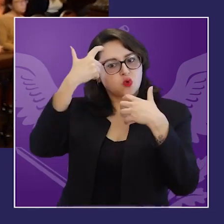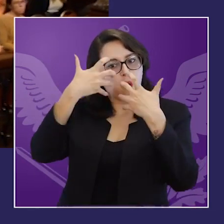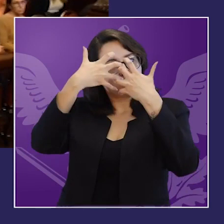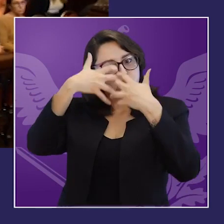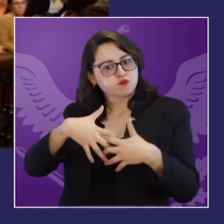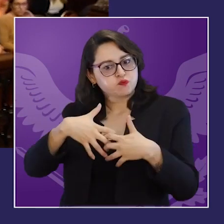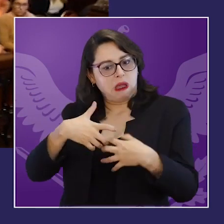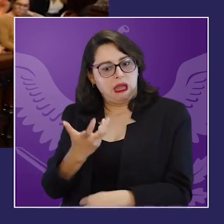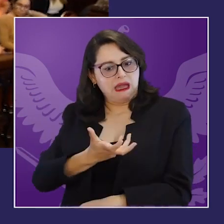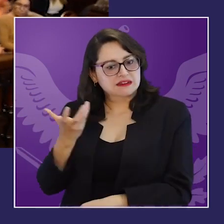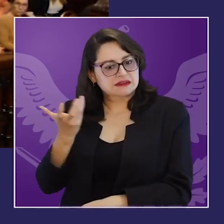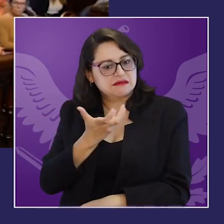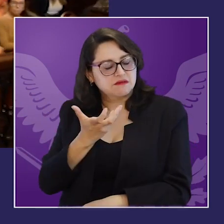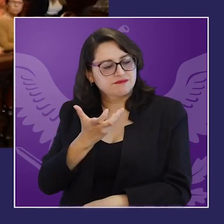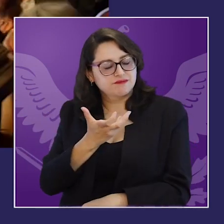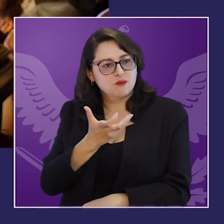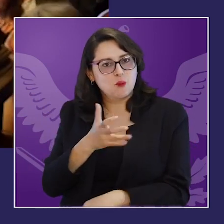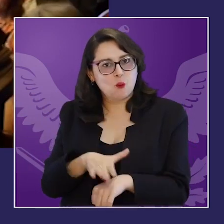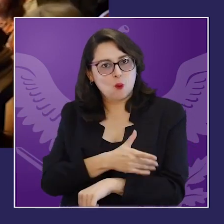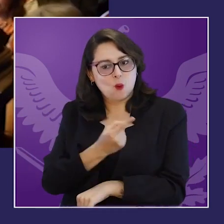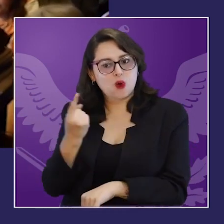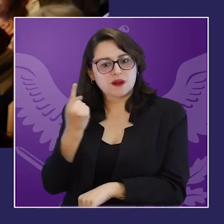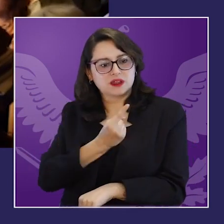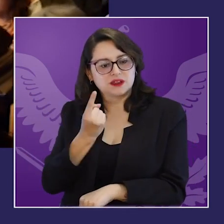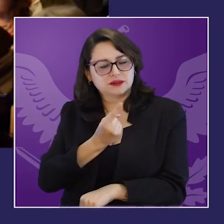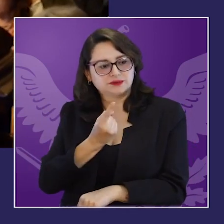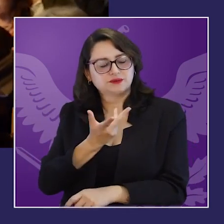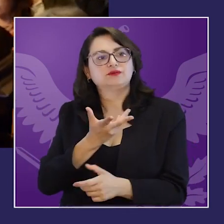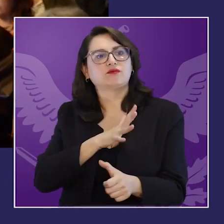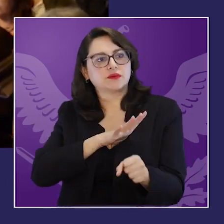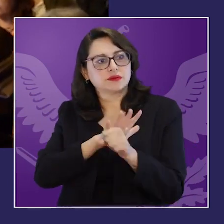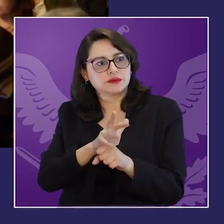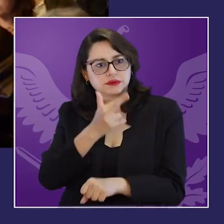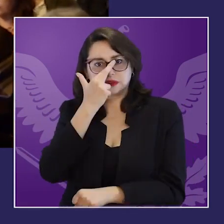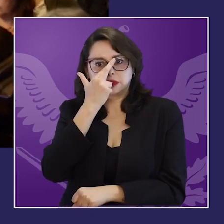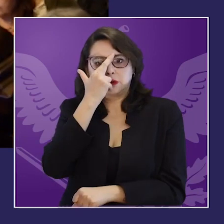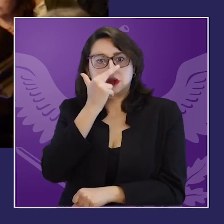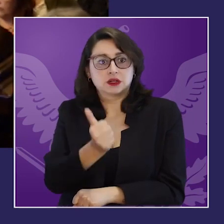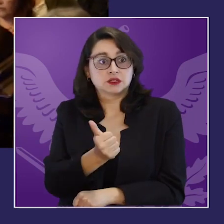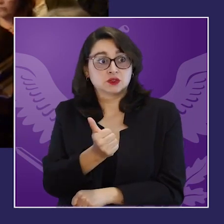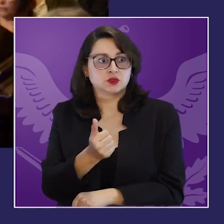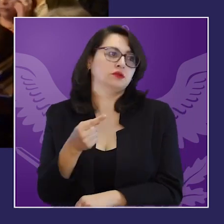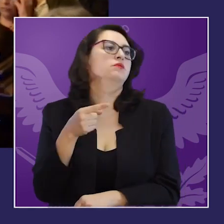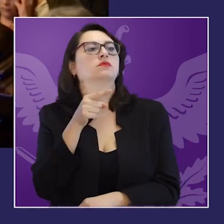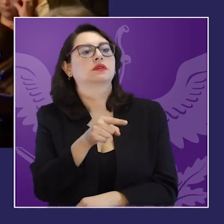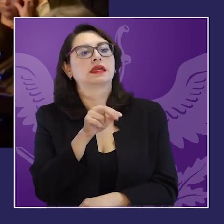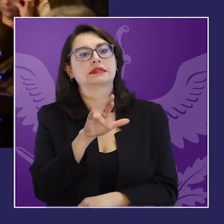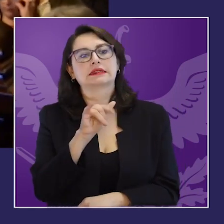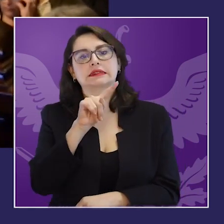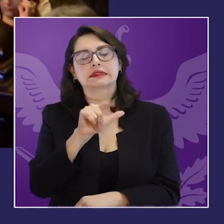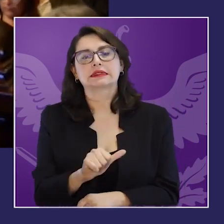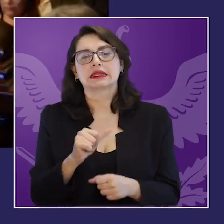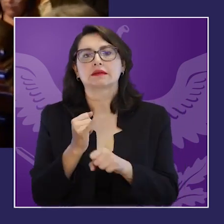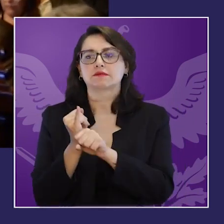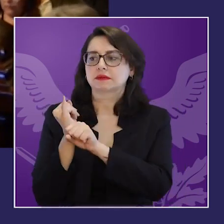patriarcal, de cómo funciona de alguna manera y bueno, el principal